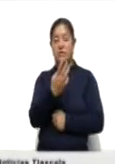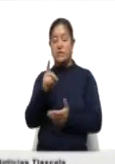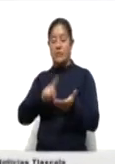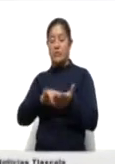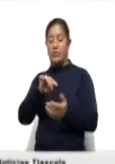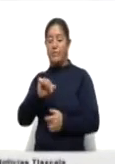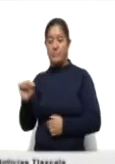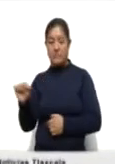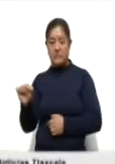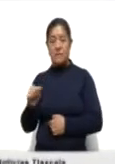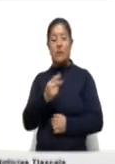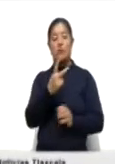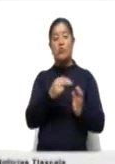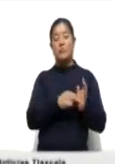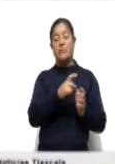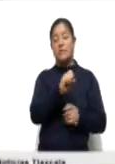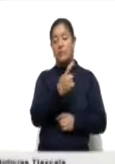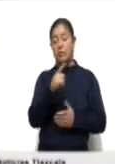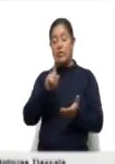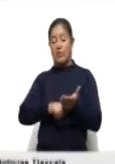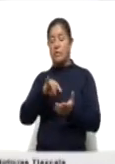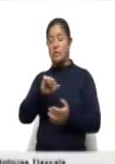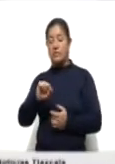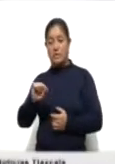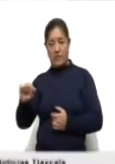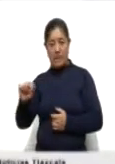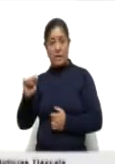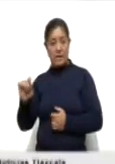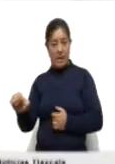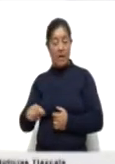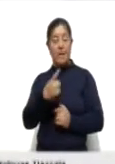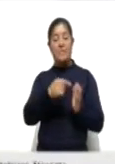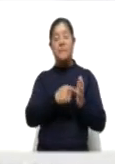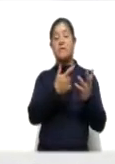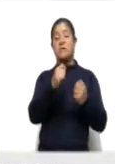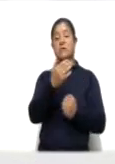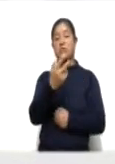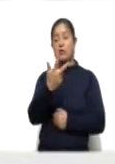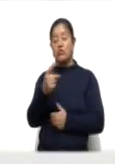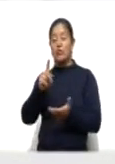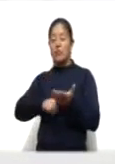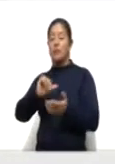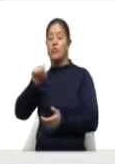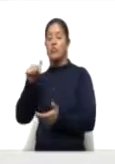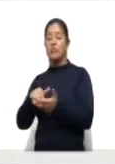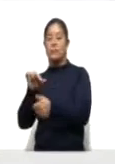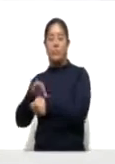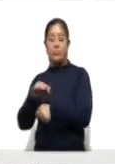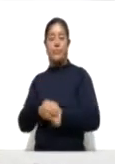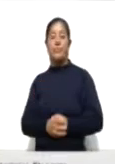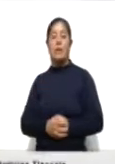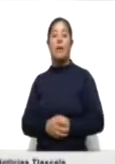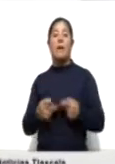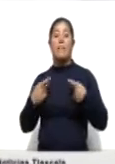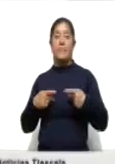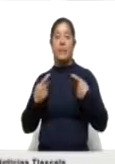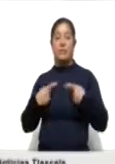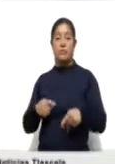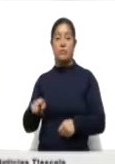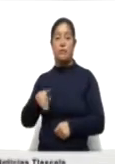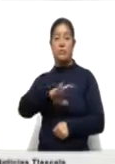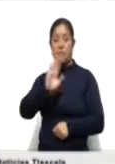7.863 en el IMSS, 2.021 en el ISSSTE y 1.758 en otros espacios médicos. Mientras, del total